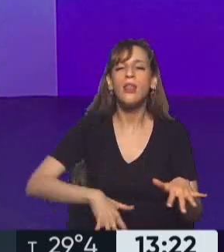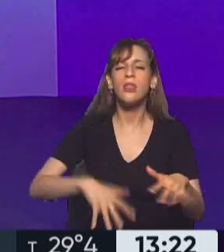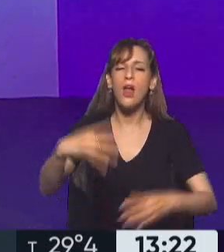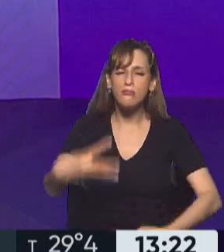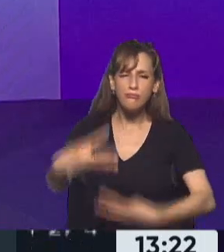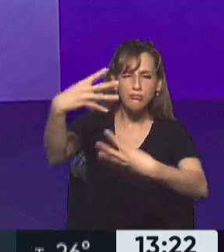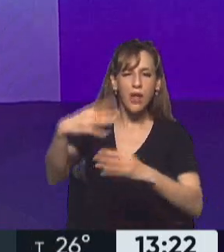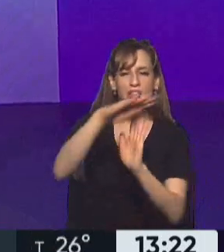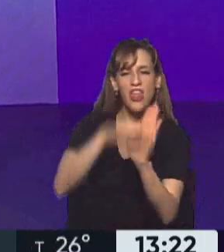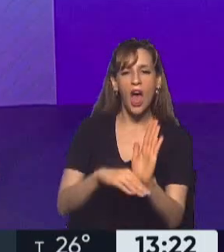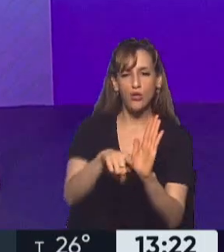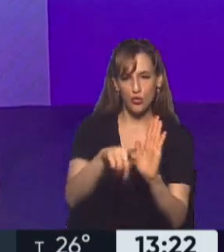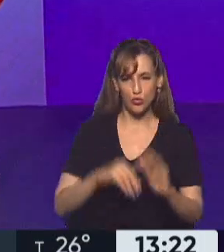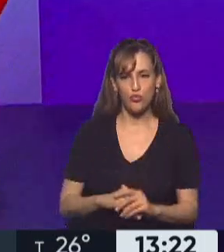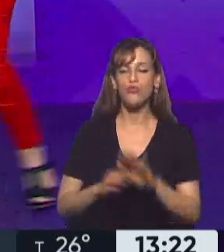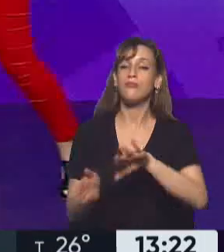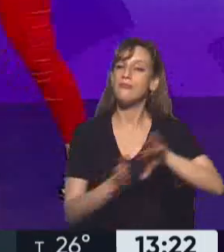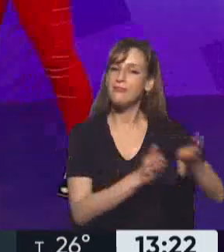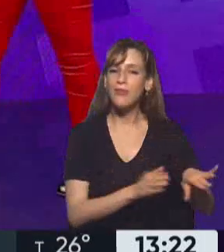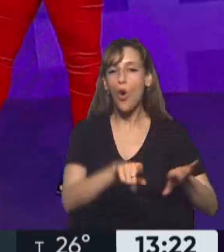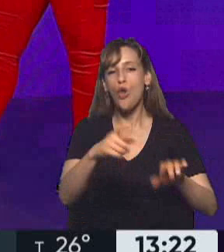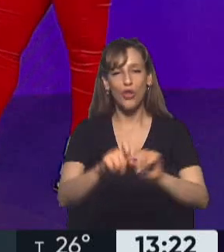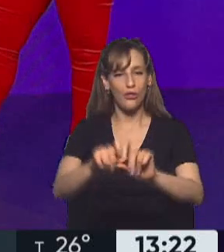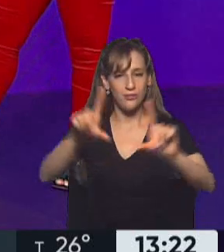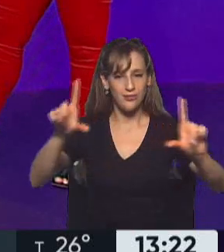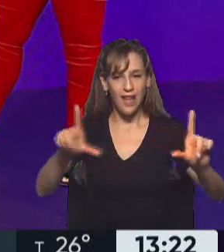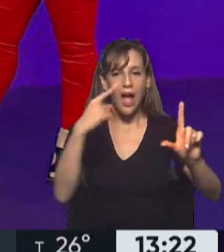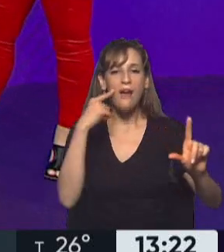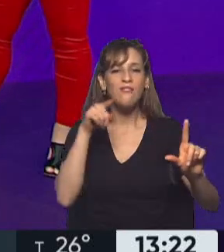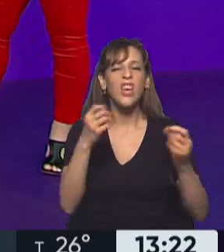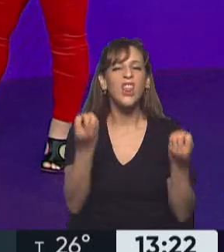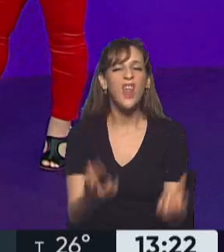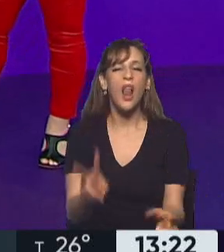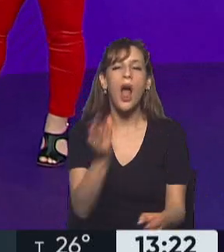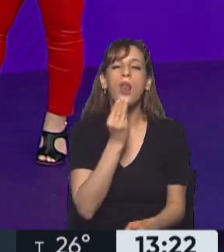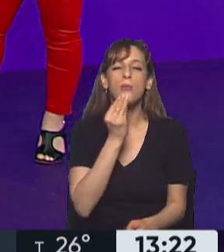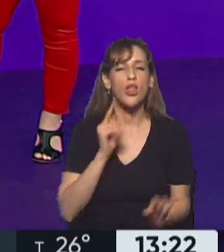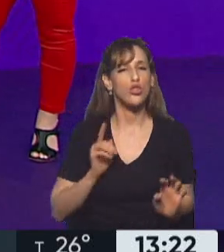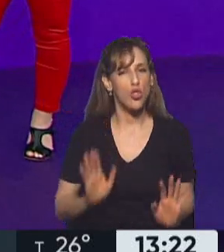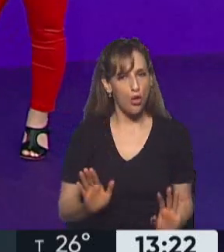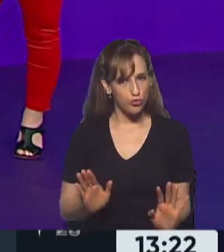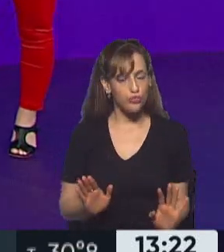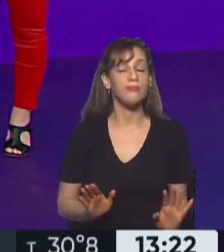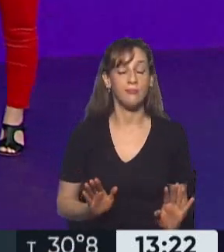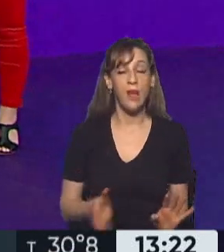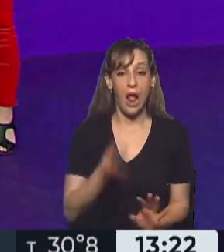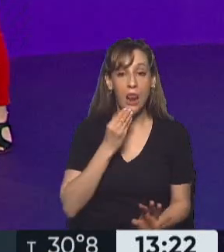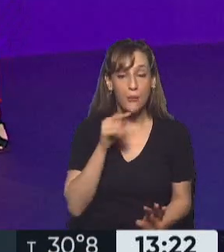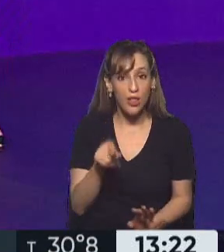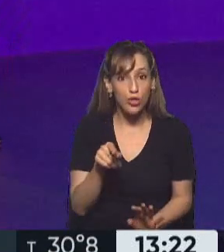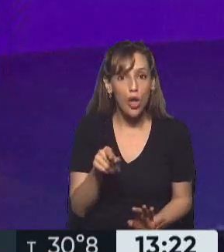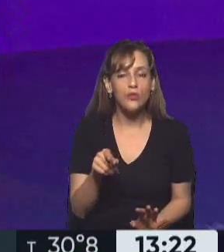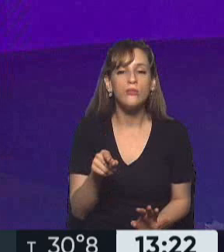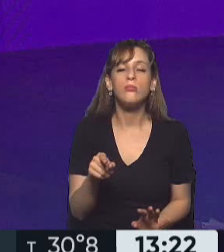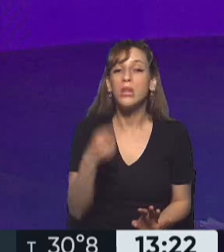los precios. Avancemos, por favor, a ver qué pasa con los alimentos. Los alimentos, y este es un dato interesante, digo, para seguir